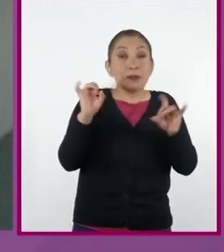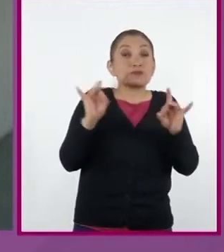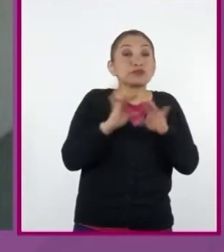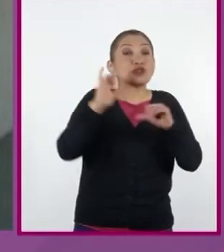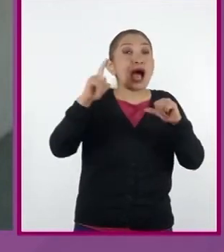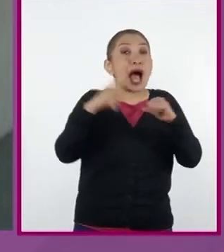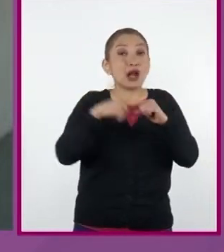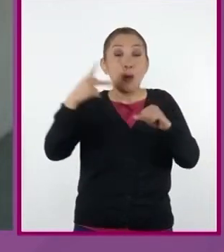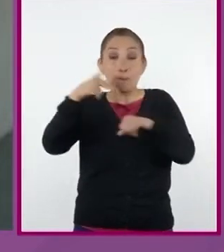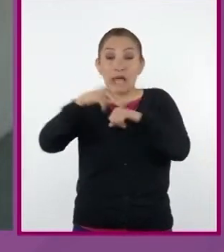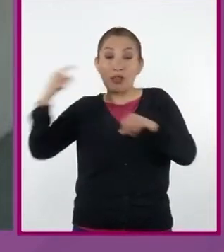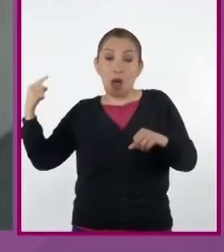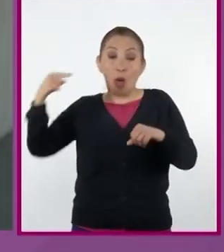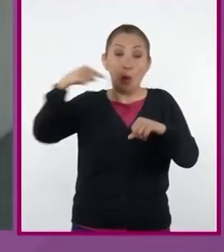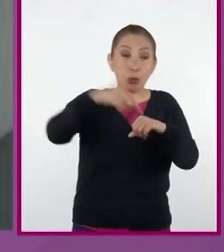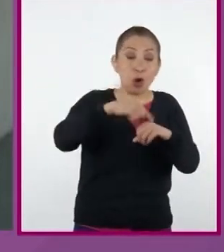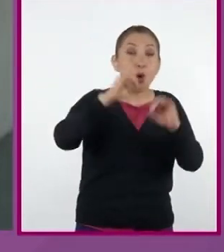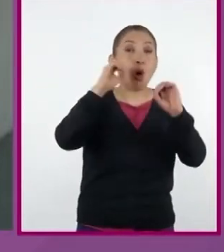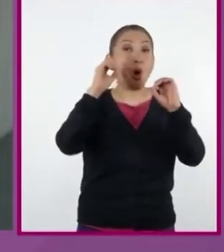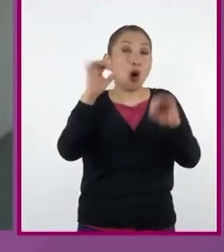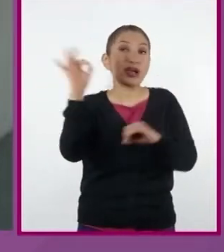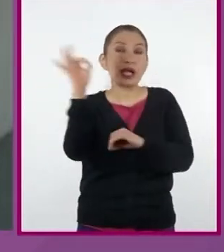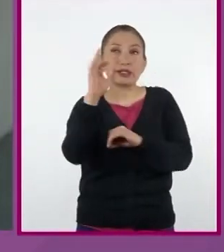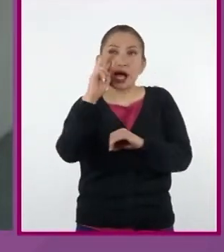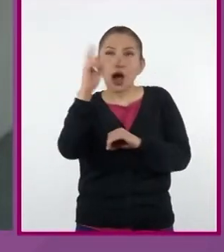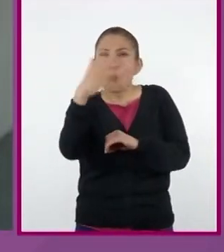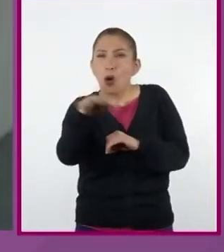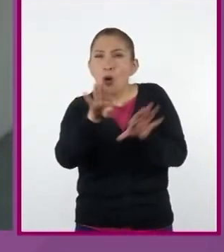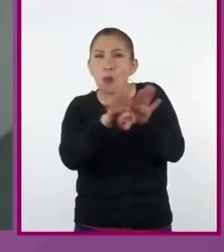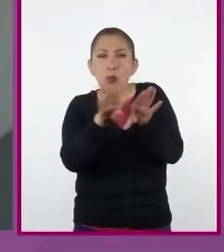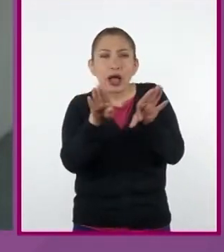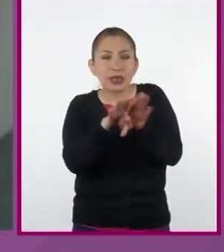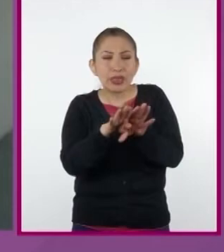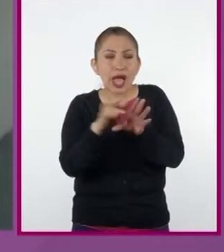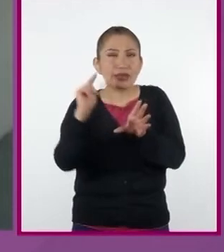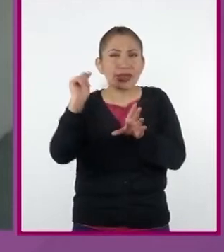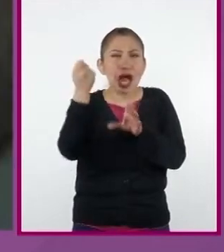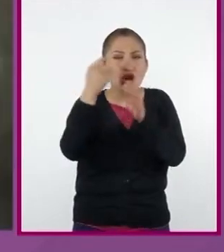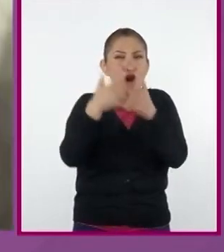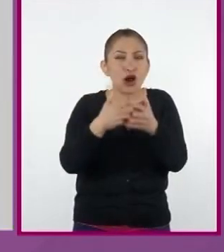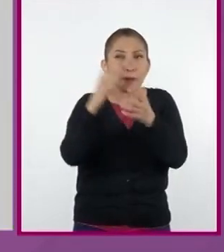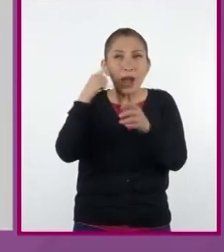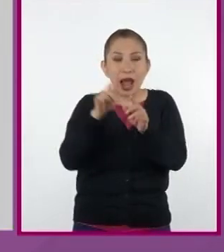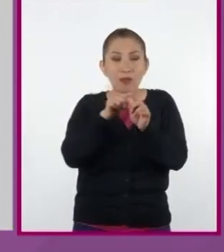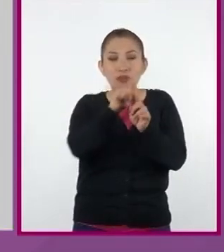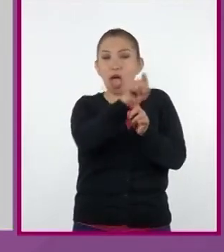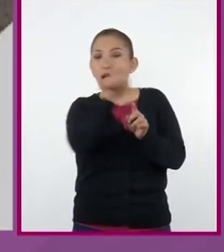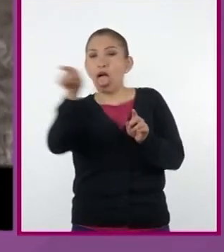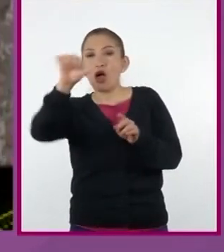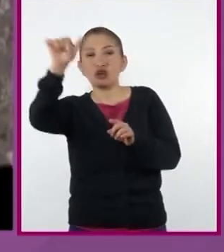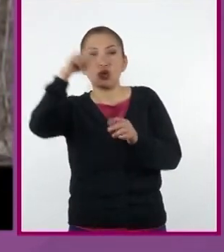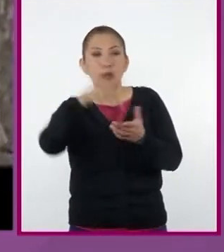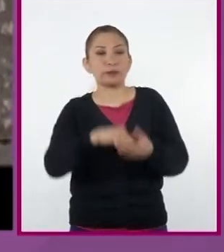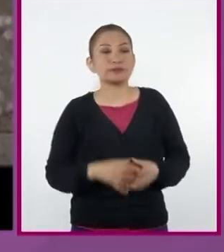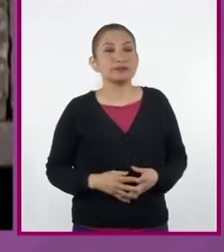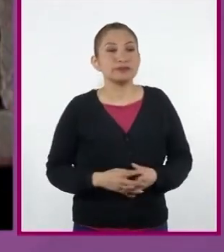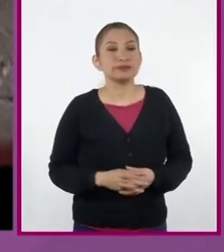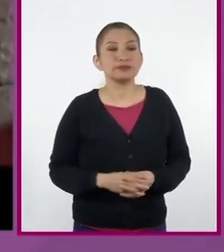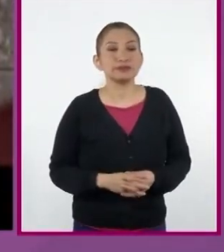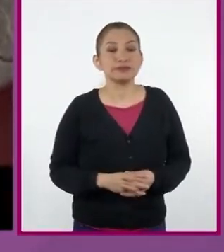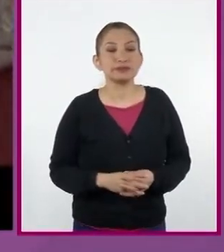prevención de desastres apropiadas o incluso encontrar las posibilidades tecnológicas para desviar su viaje.